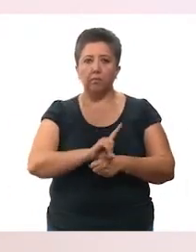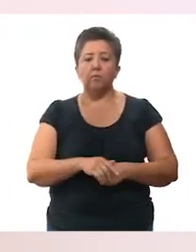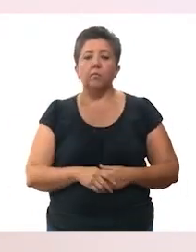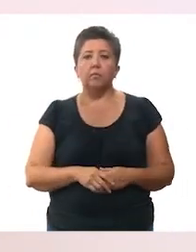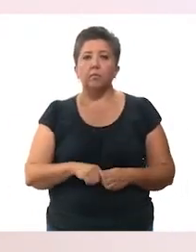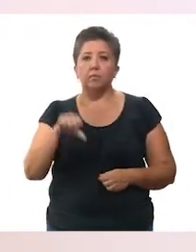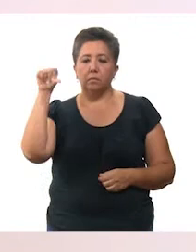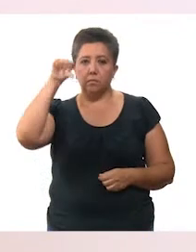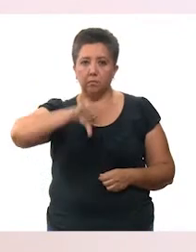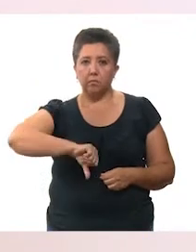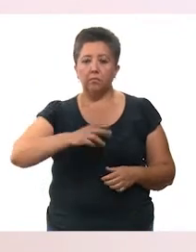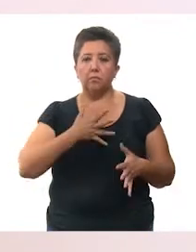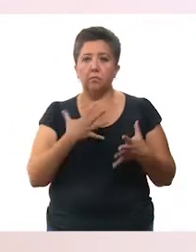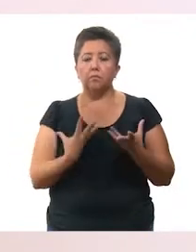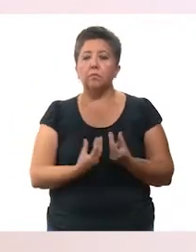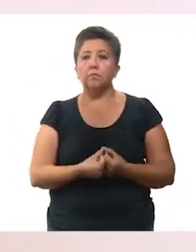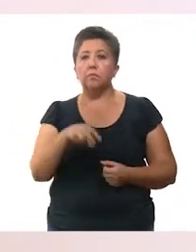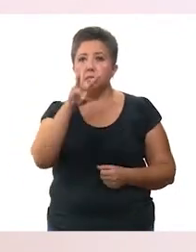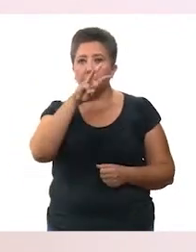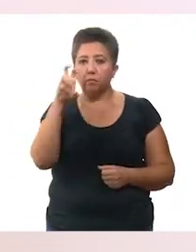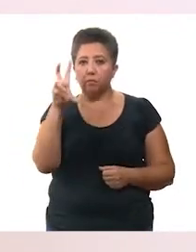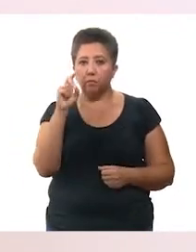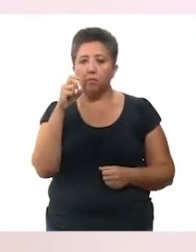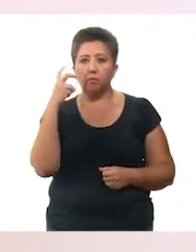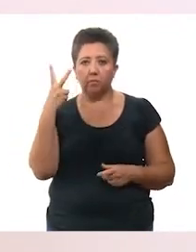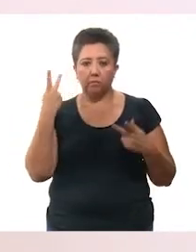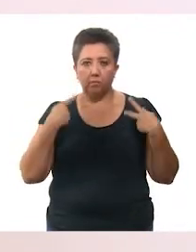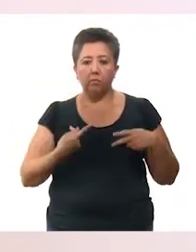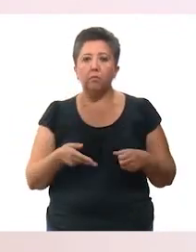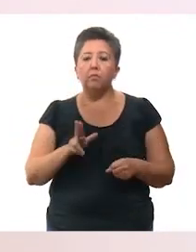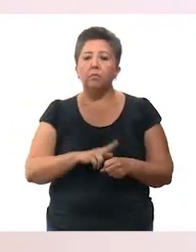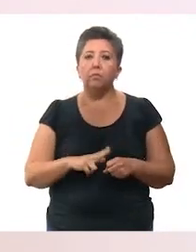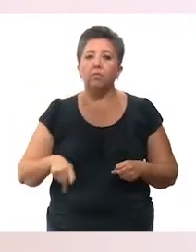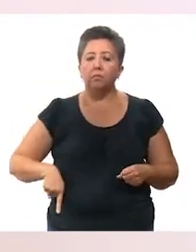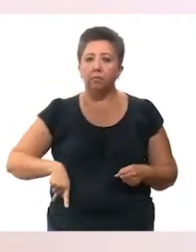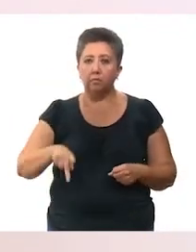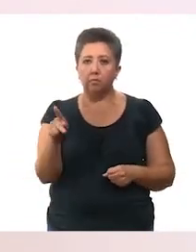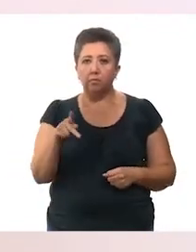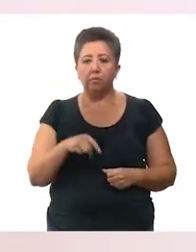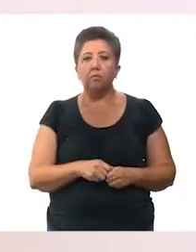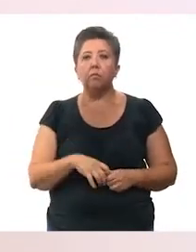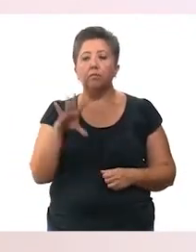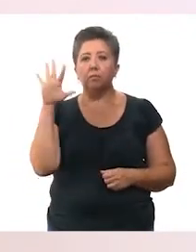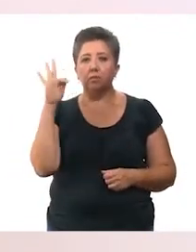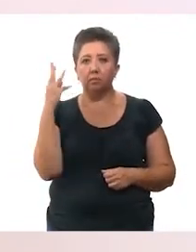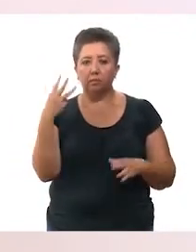ingresos diarios. El día de hoy tenemos 322 pacientes en hospitales públicos.